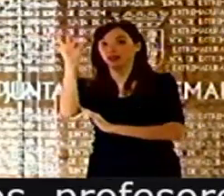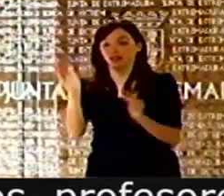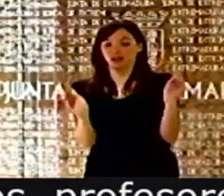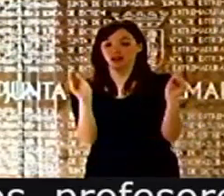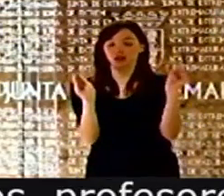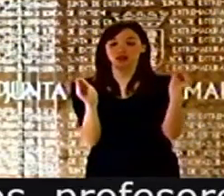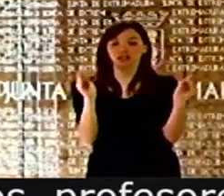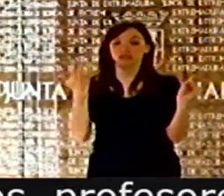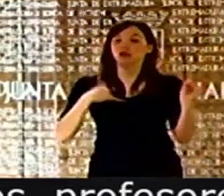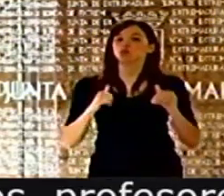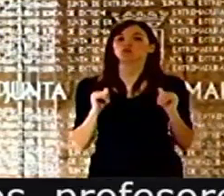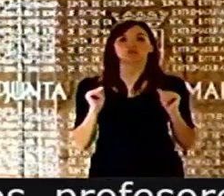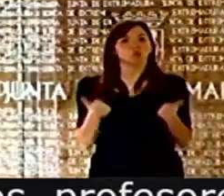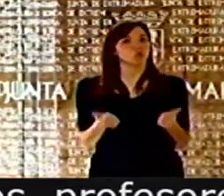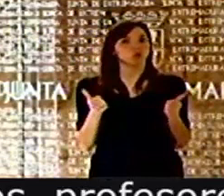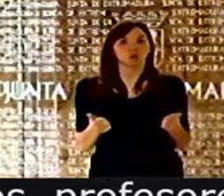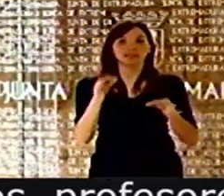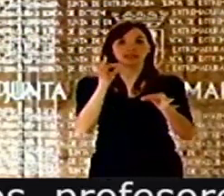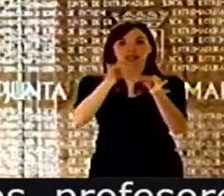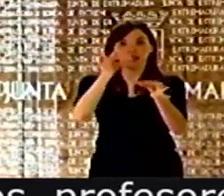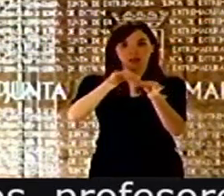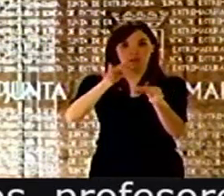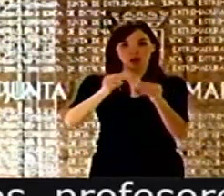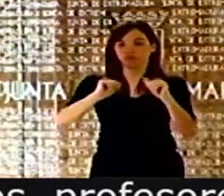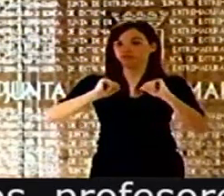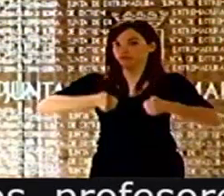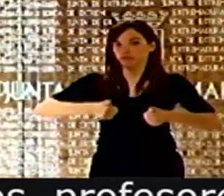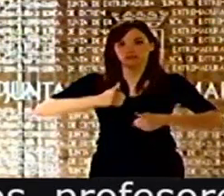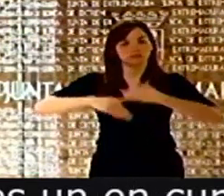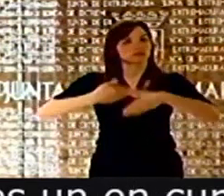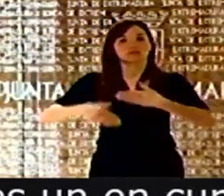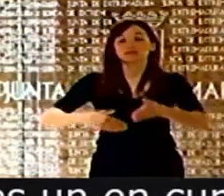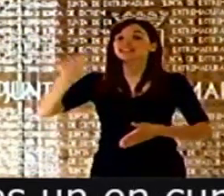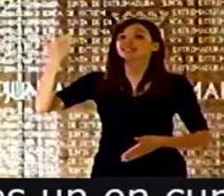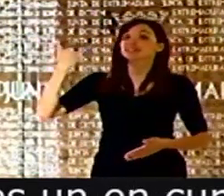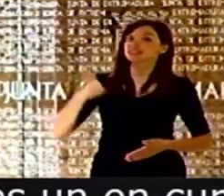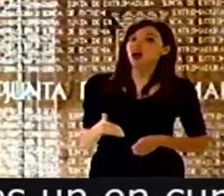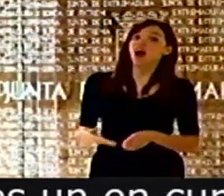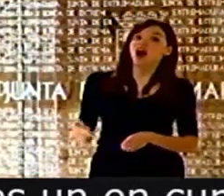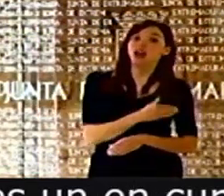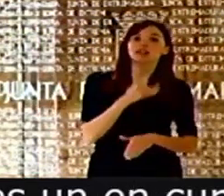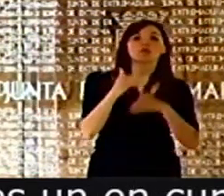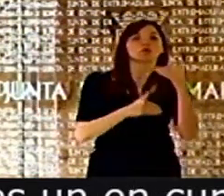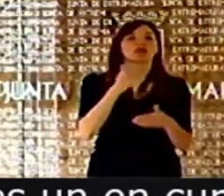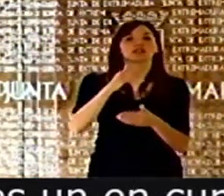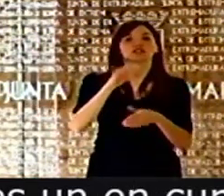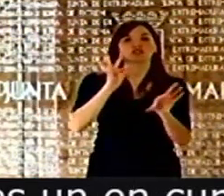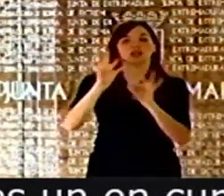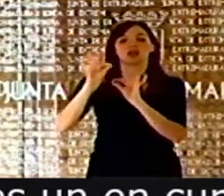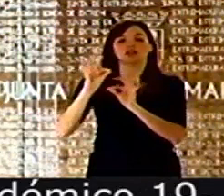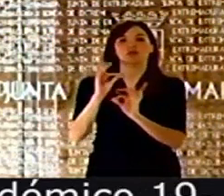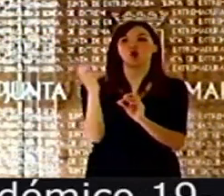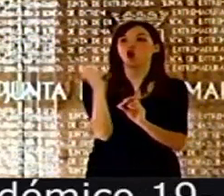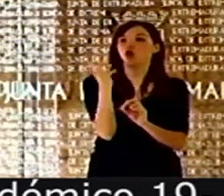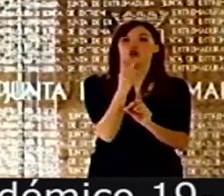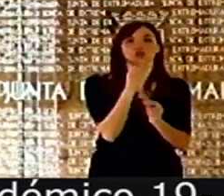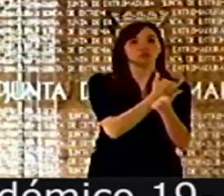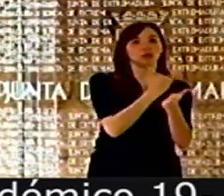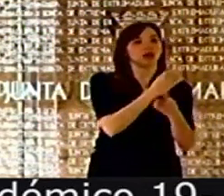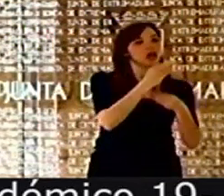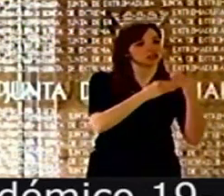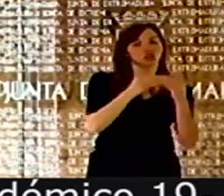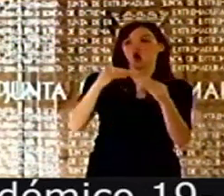que empezará en este septiembre del 2019, donde ya se han celebrado los dos procesos selectivos de los dos cuerpos docentes.